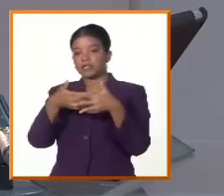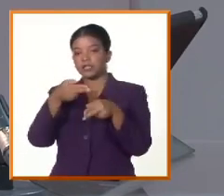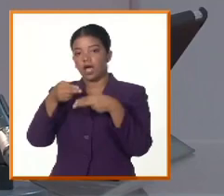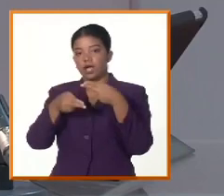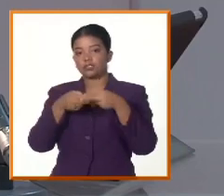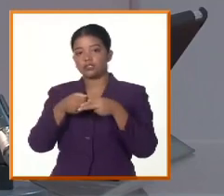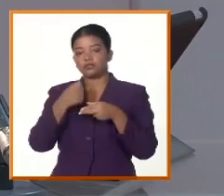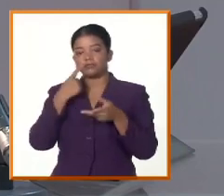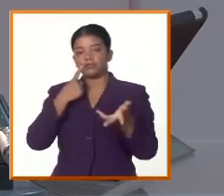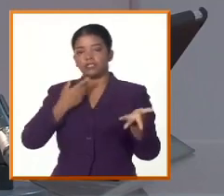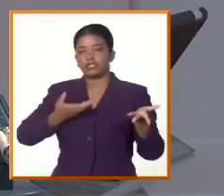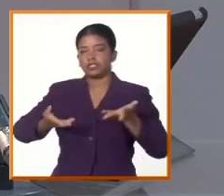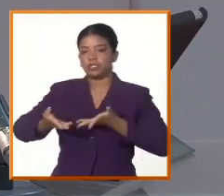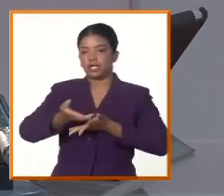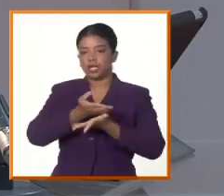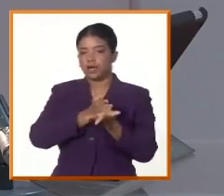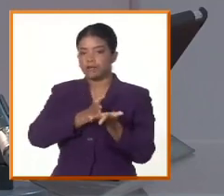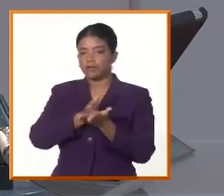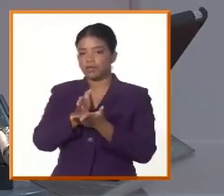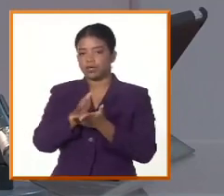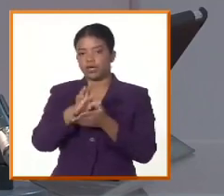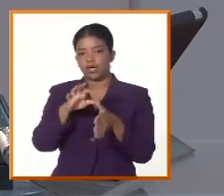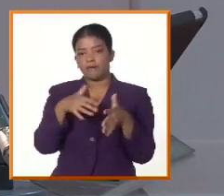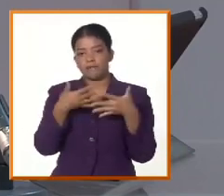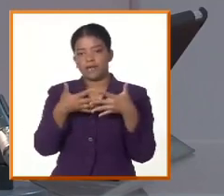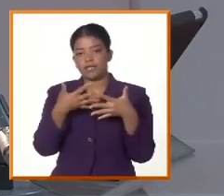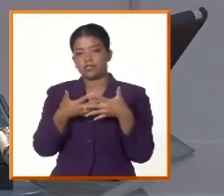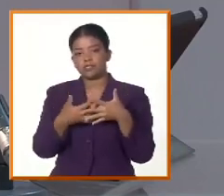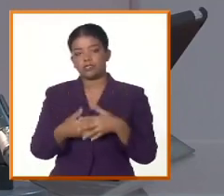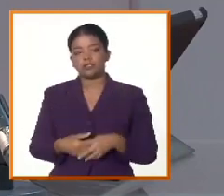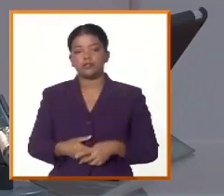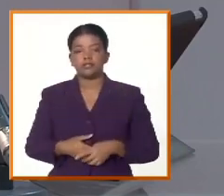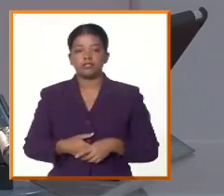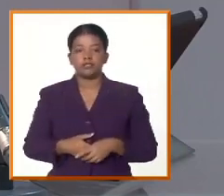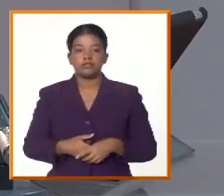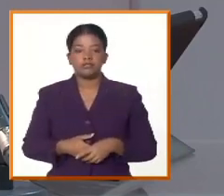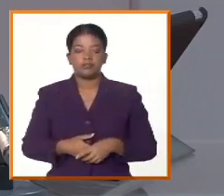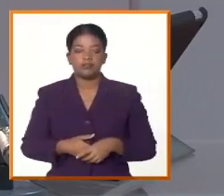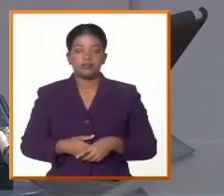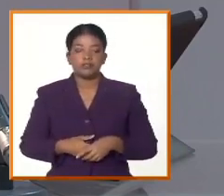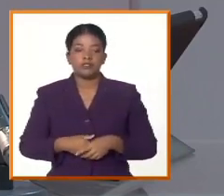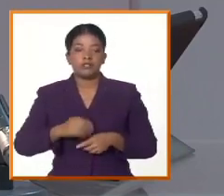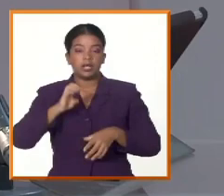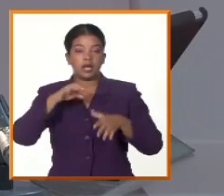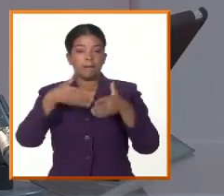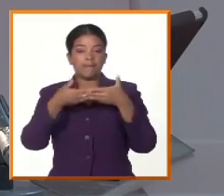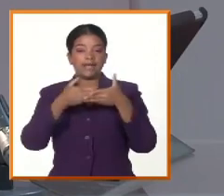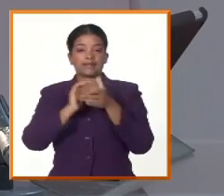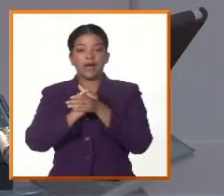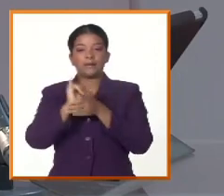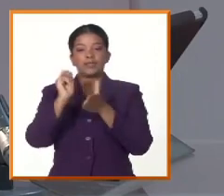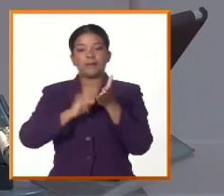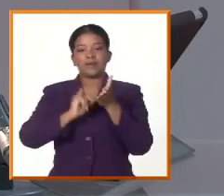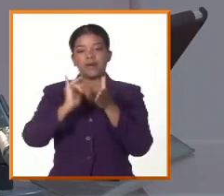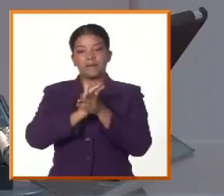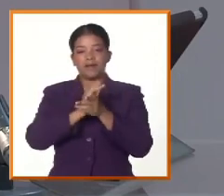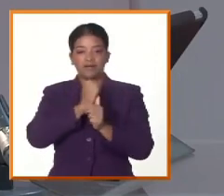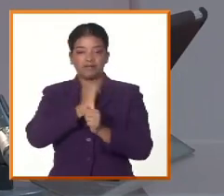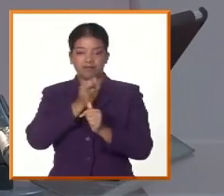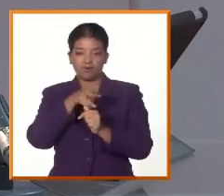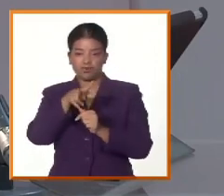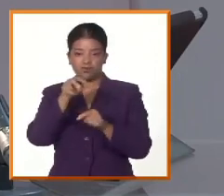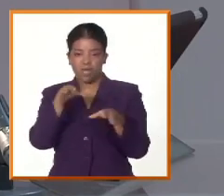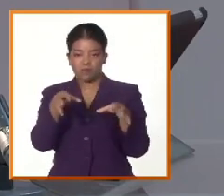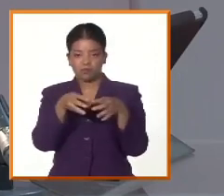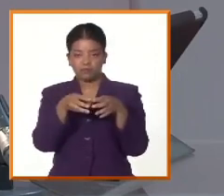intercambio directo con las empresas o inclusive con las mipymes con el tema de un intercambio para la